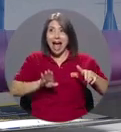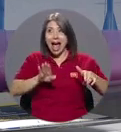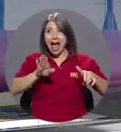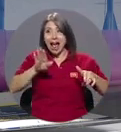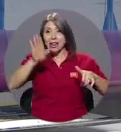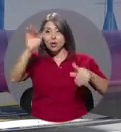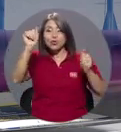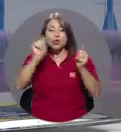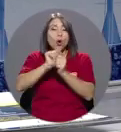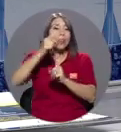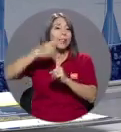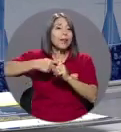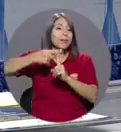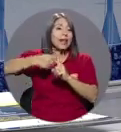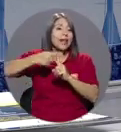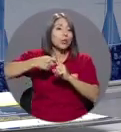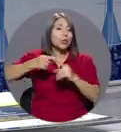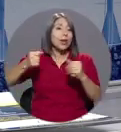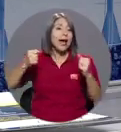una temperatura